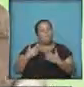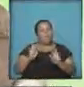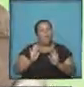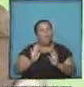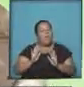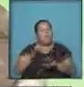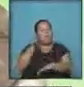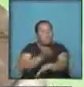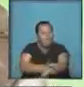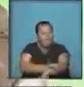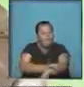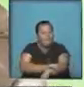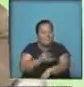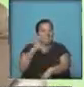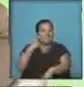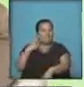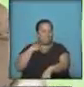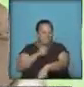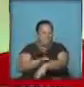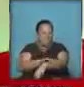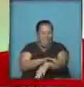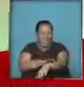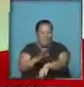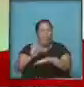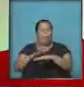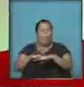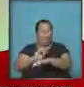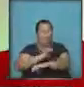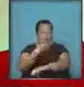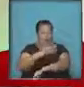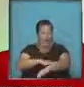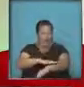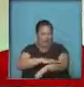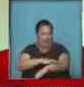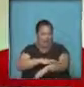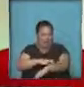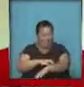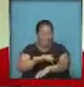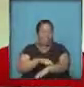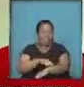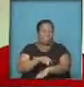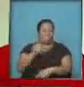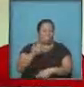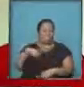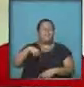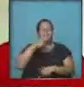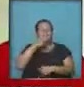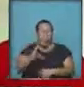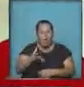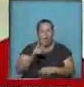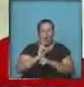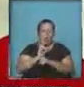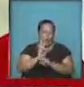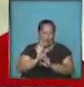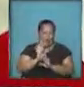una mancha, o sea que le haya quedado pigmentado como consecuencia de la hiperirritación. Entonces es conveniente que se cuide.